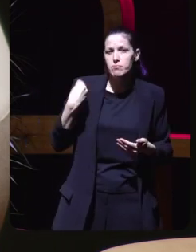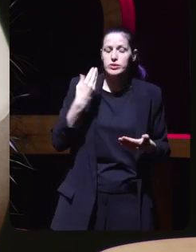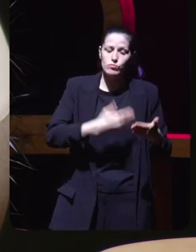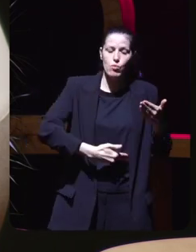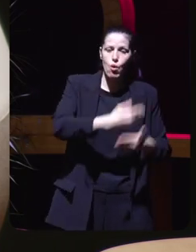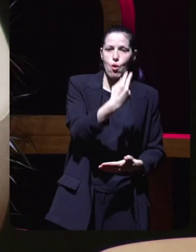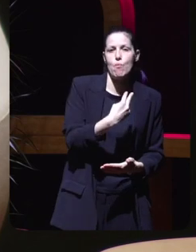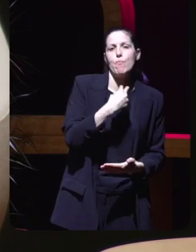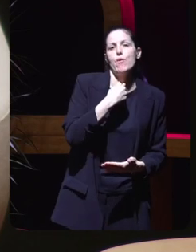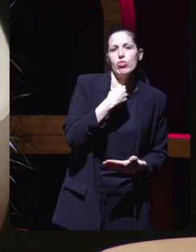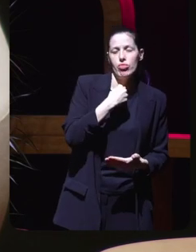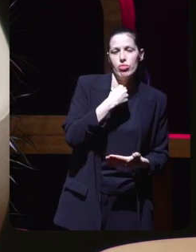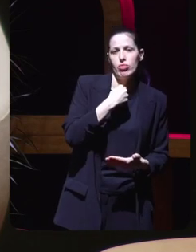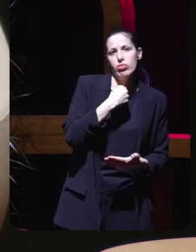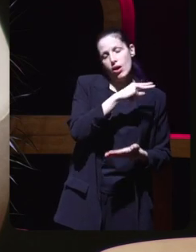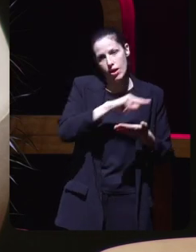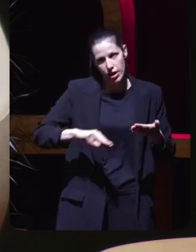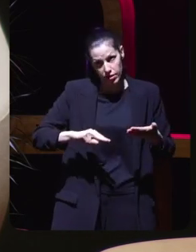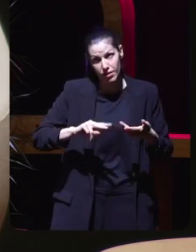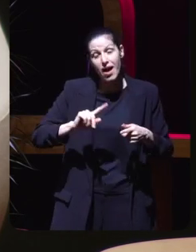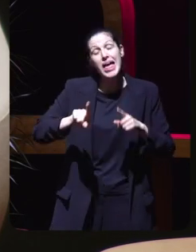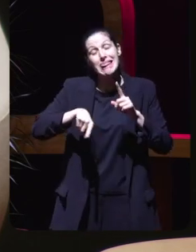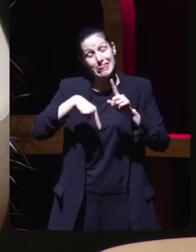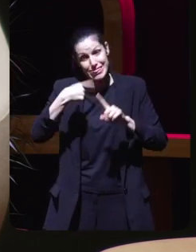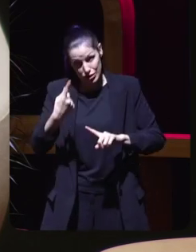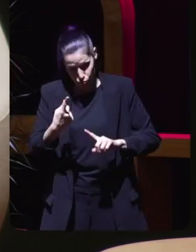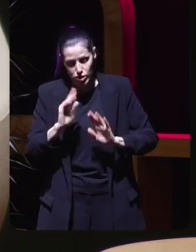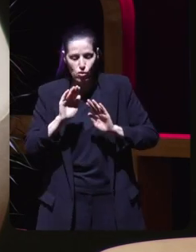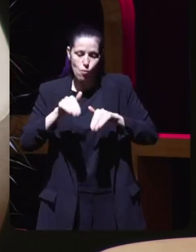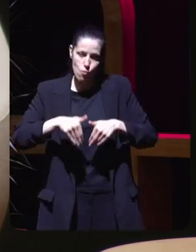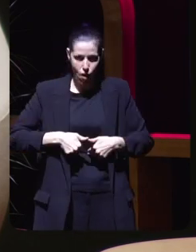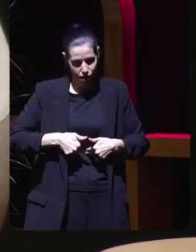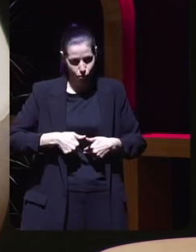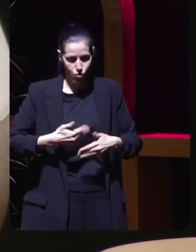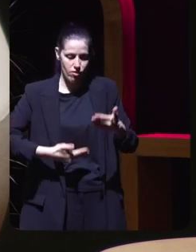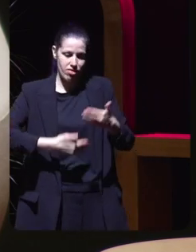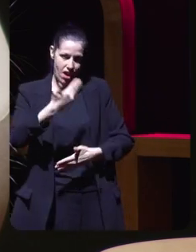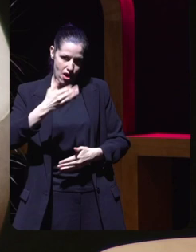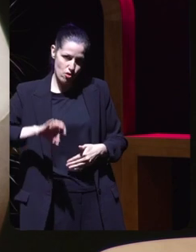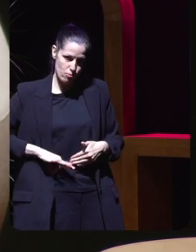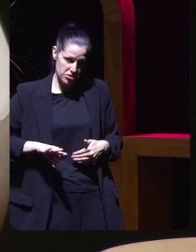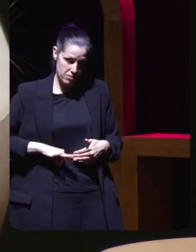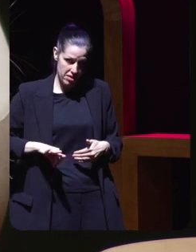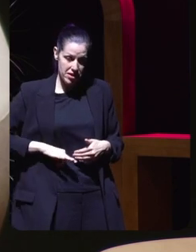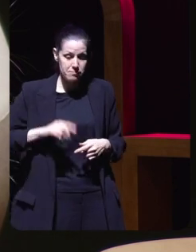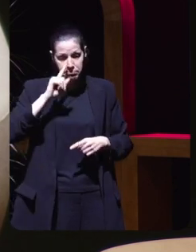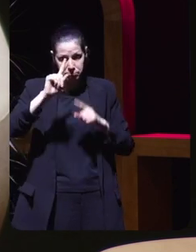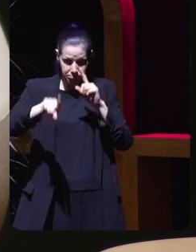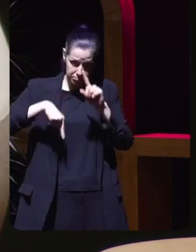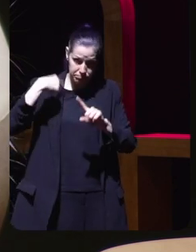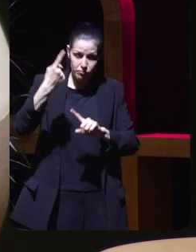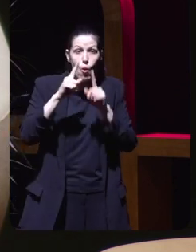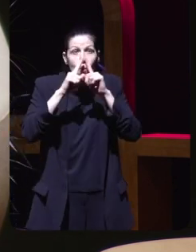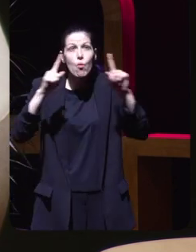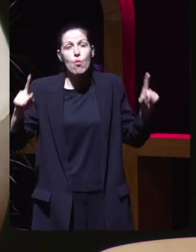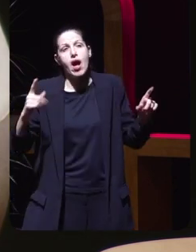después de esto a inda volvín a diario de pontevedra otra vez de espoiz Steven ua nofora trabajando No he ido